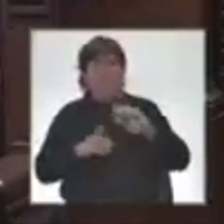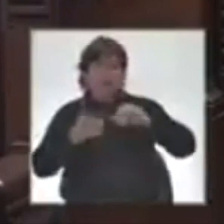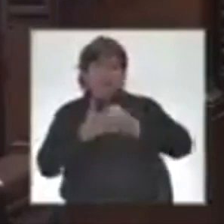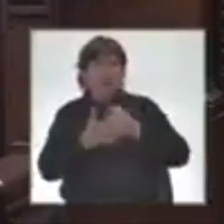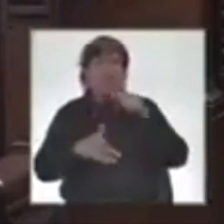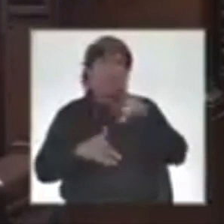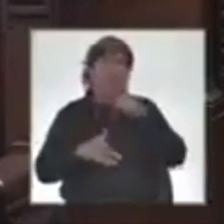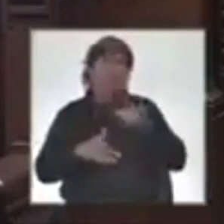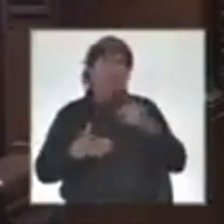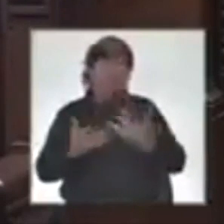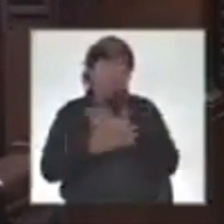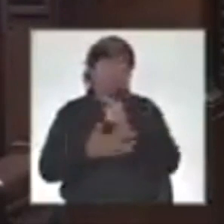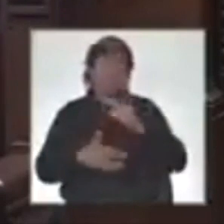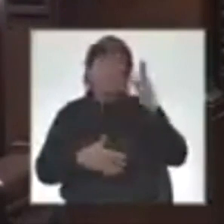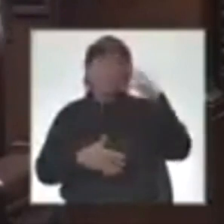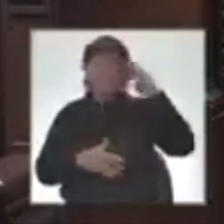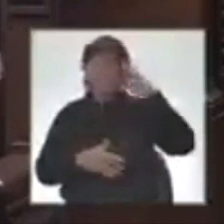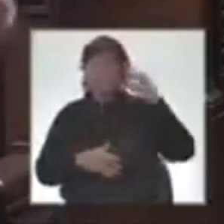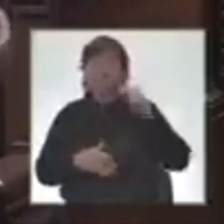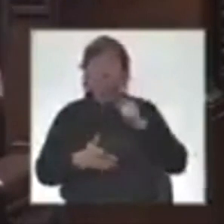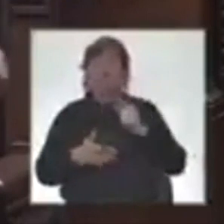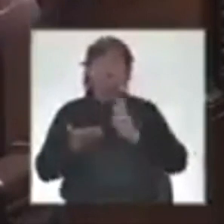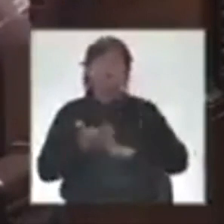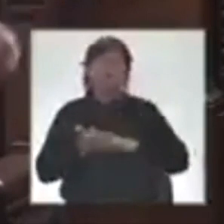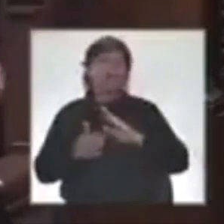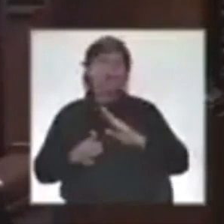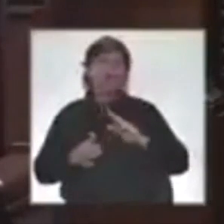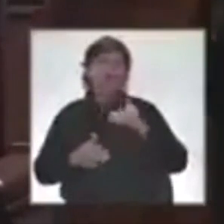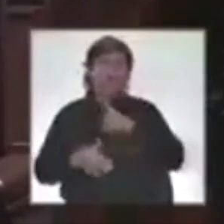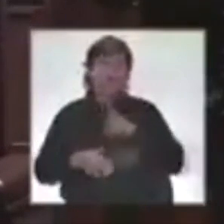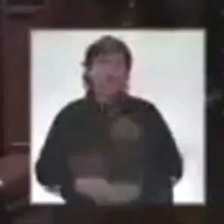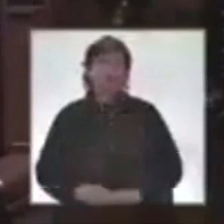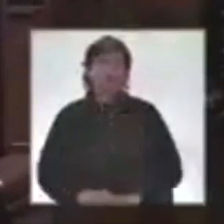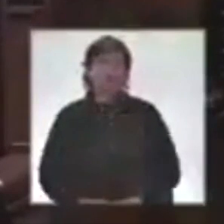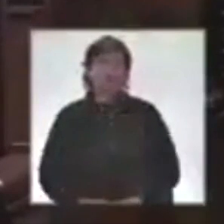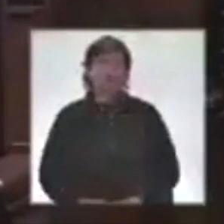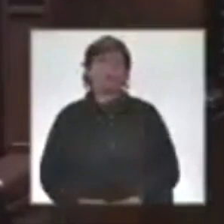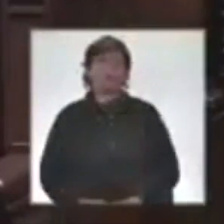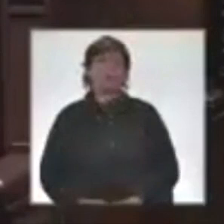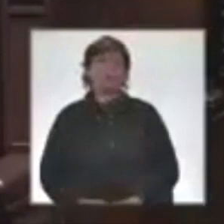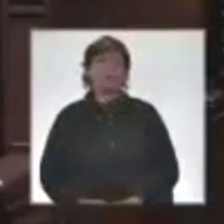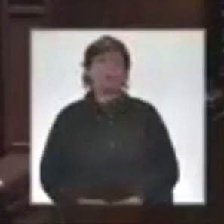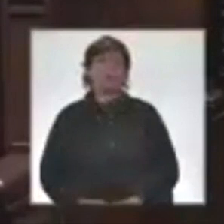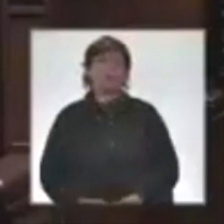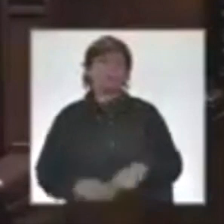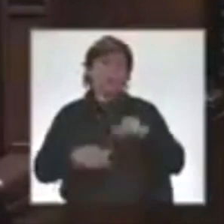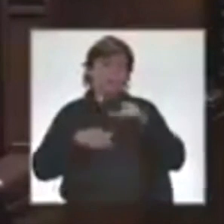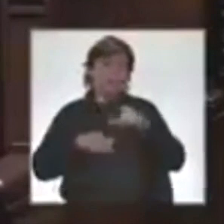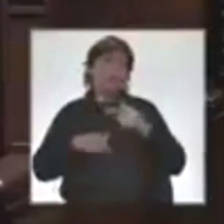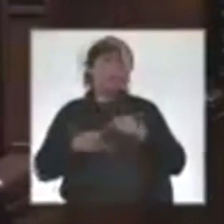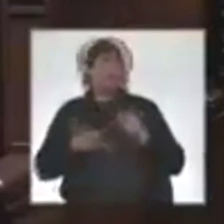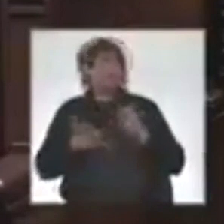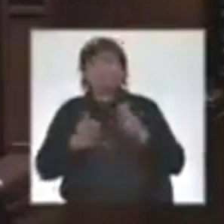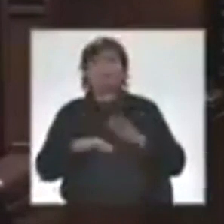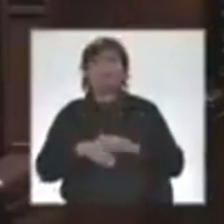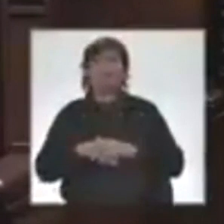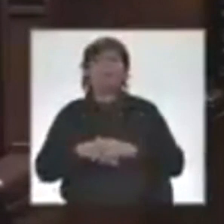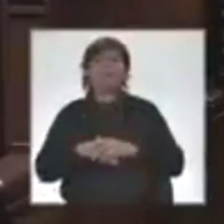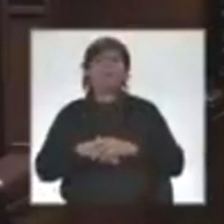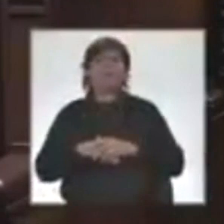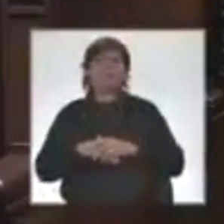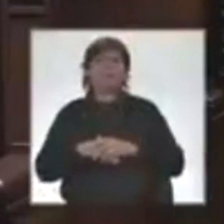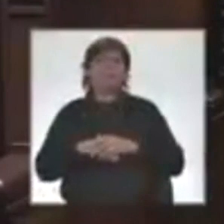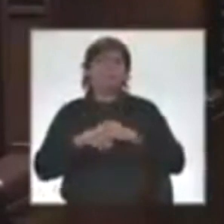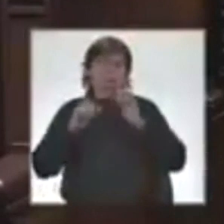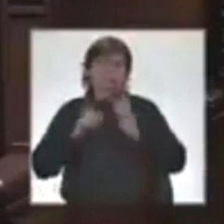que sufre Cuba. Me refiero a la posición de Uruguay en la ONU. Y es por lo menos irrisorio que los